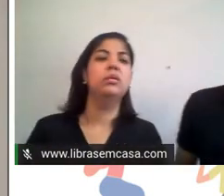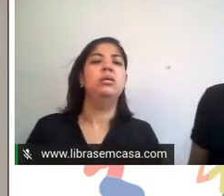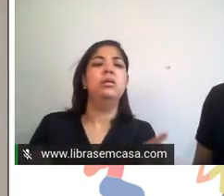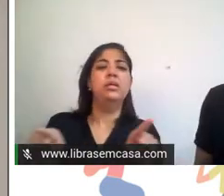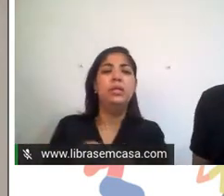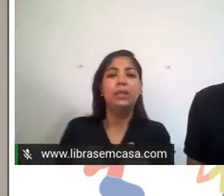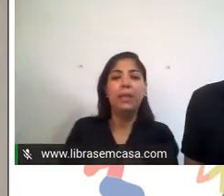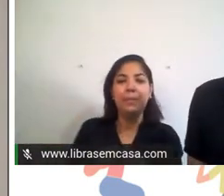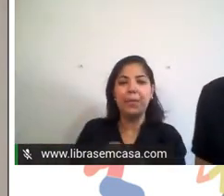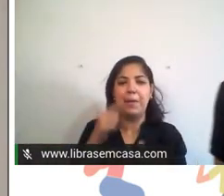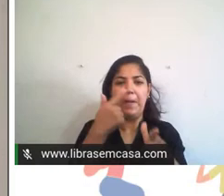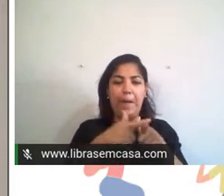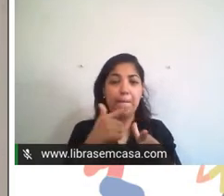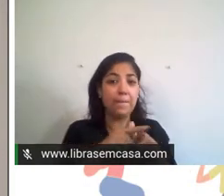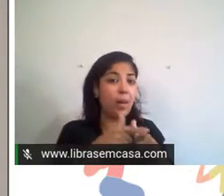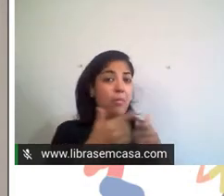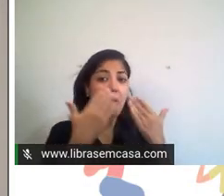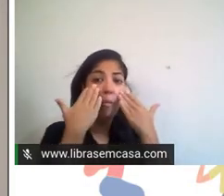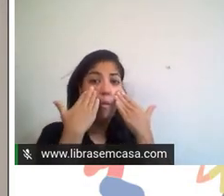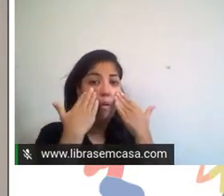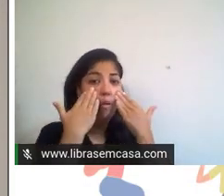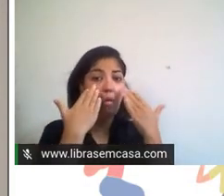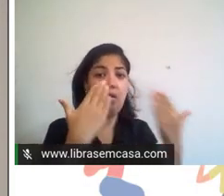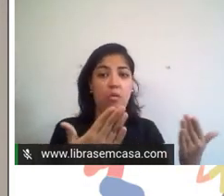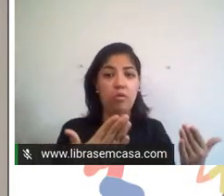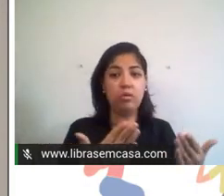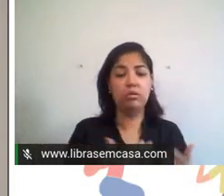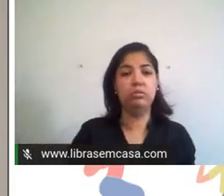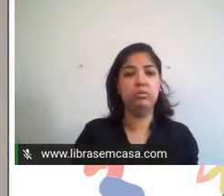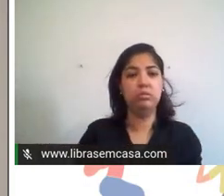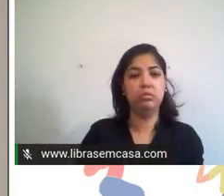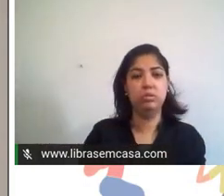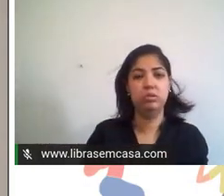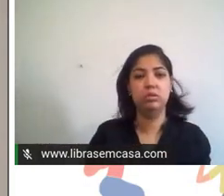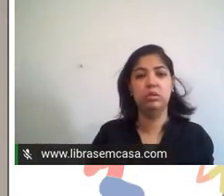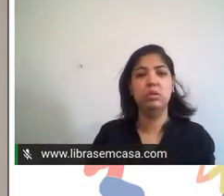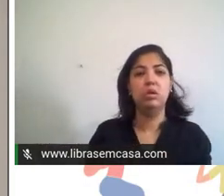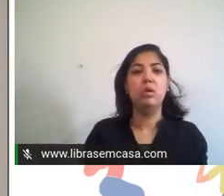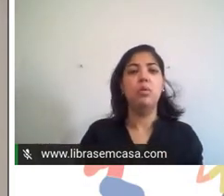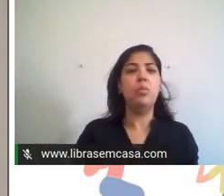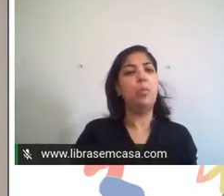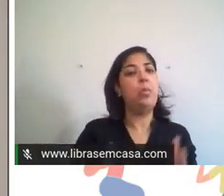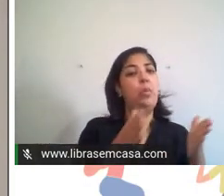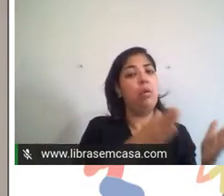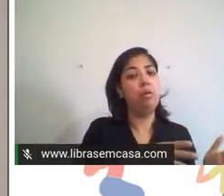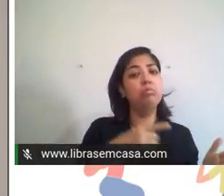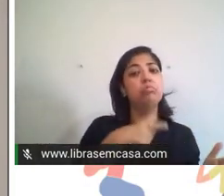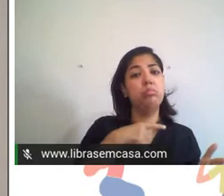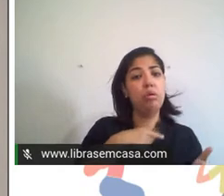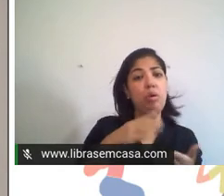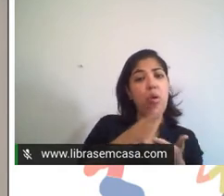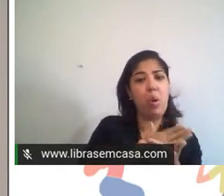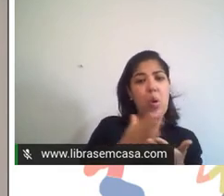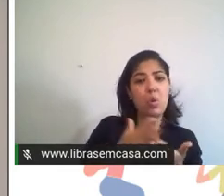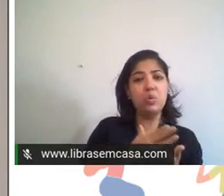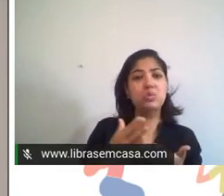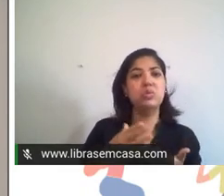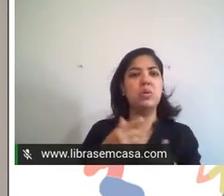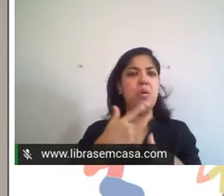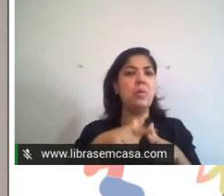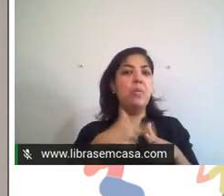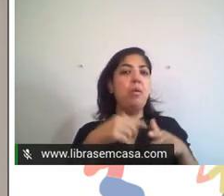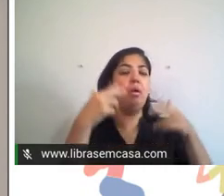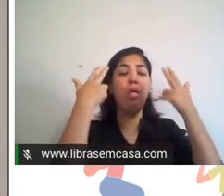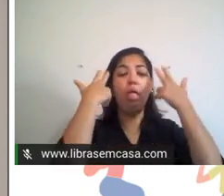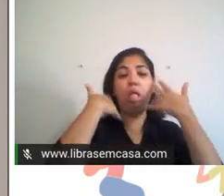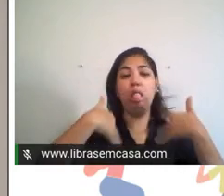están apareciendo los problemas más evidentes, por un lado, y al mismo tiempo más sutiles, porque los tenemos más naturalizados, ¿no? Estamos todo el tiempo